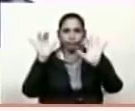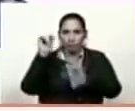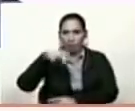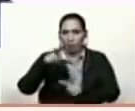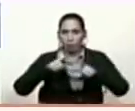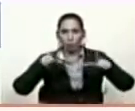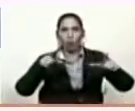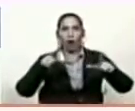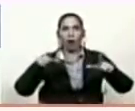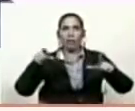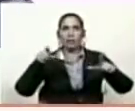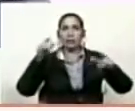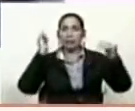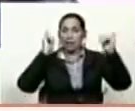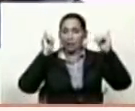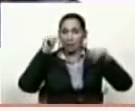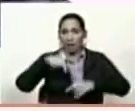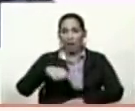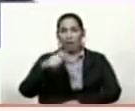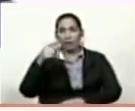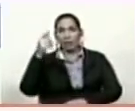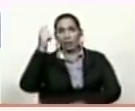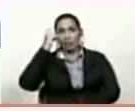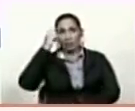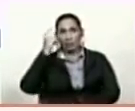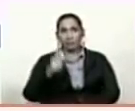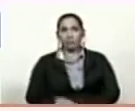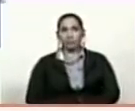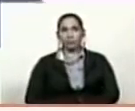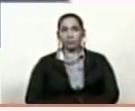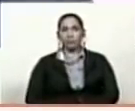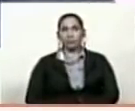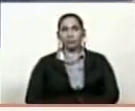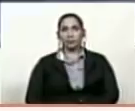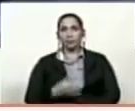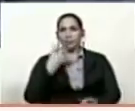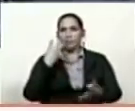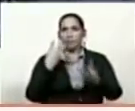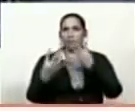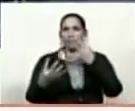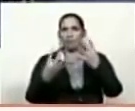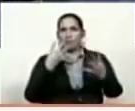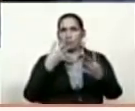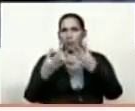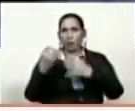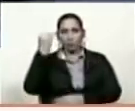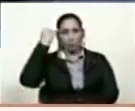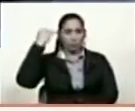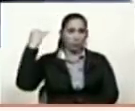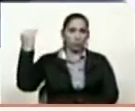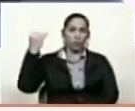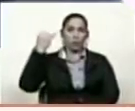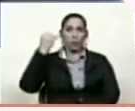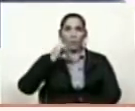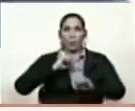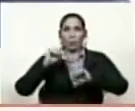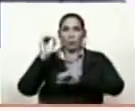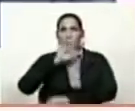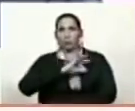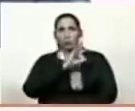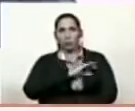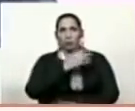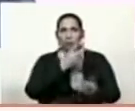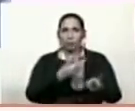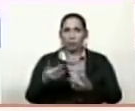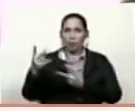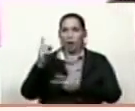fecha. Estamos además en un foro organizado por la red de intelectuales, artistas y movimientos sociales en defensa de la humanidad, donde hemos invitado a